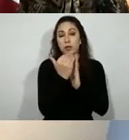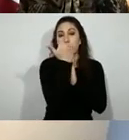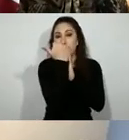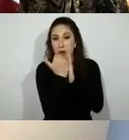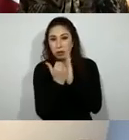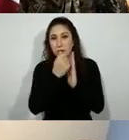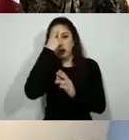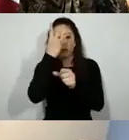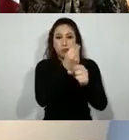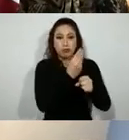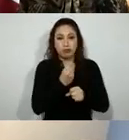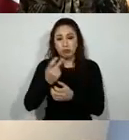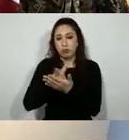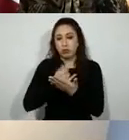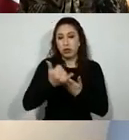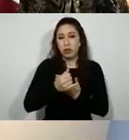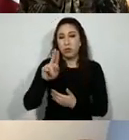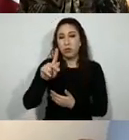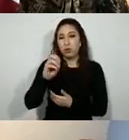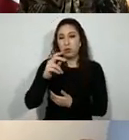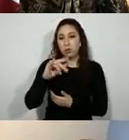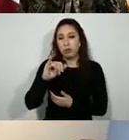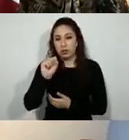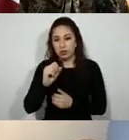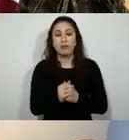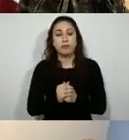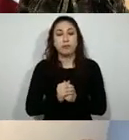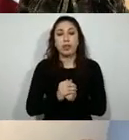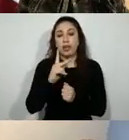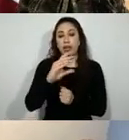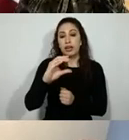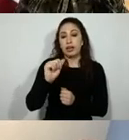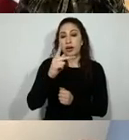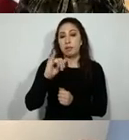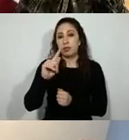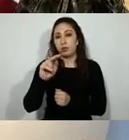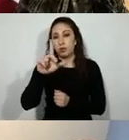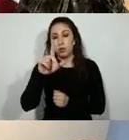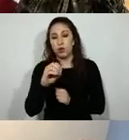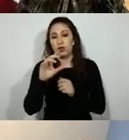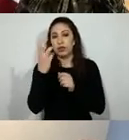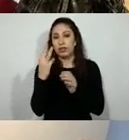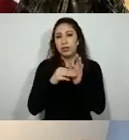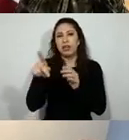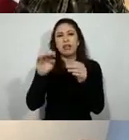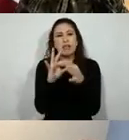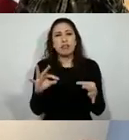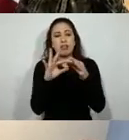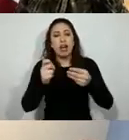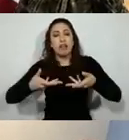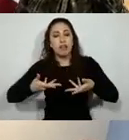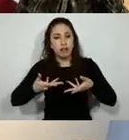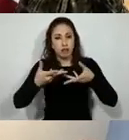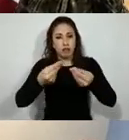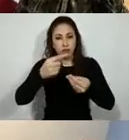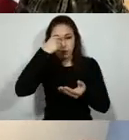utopías para este año. La reducción en el capítulo 3000 se refiere a la contratación de diversos